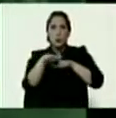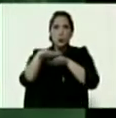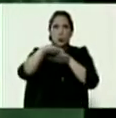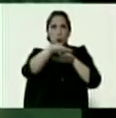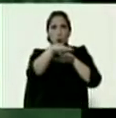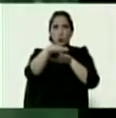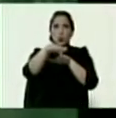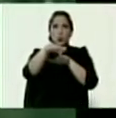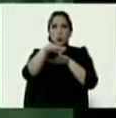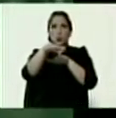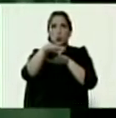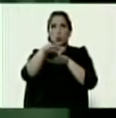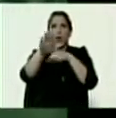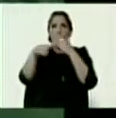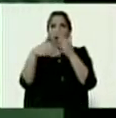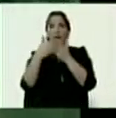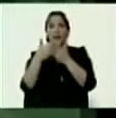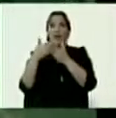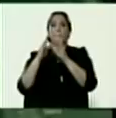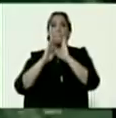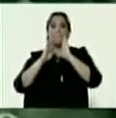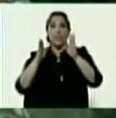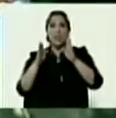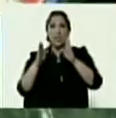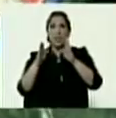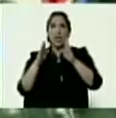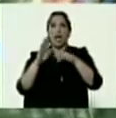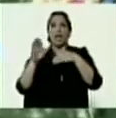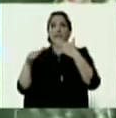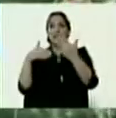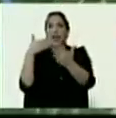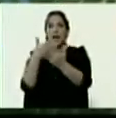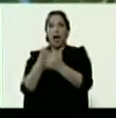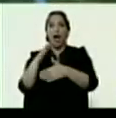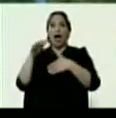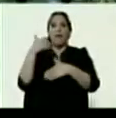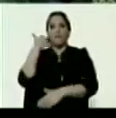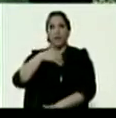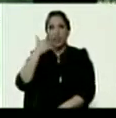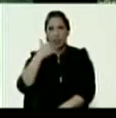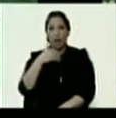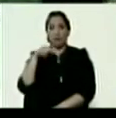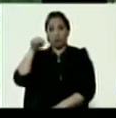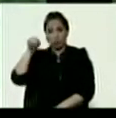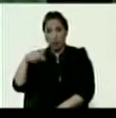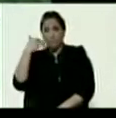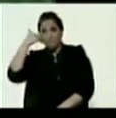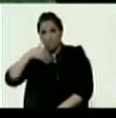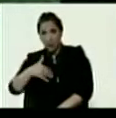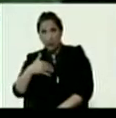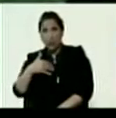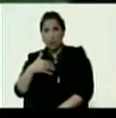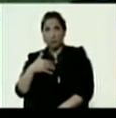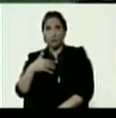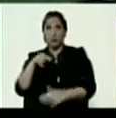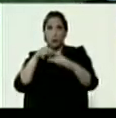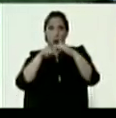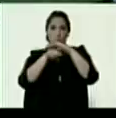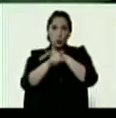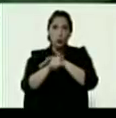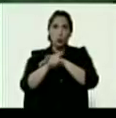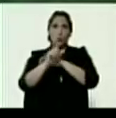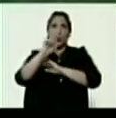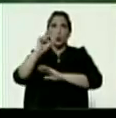agarraron unas vías alternas para llegar hasta La Fría. De La Fría se ingresó por el sector